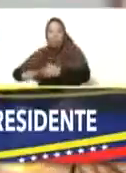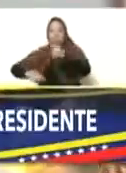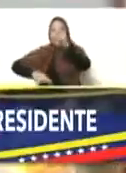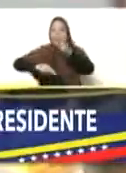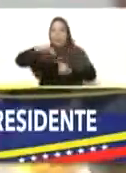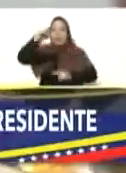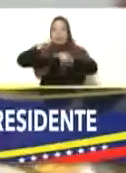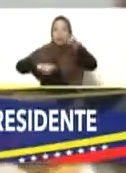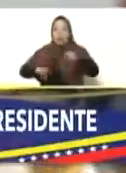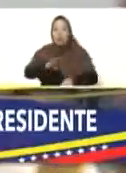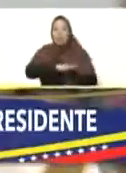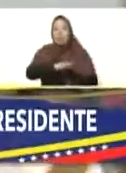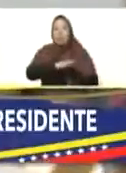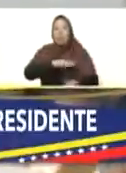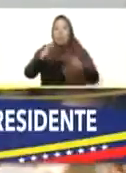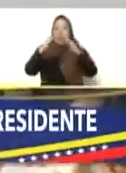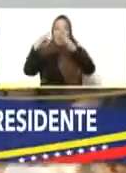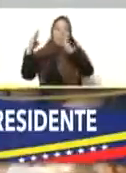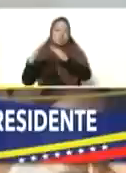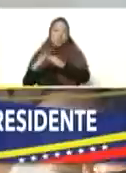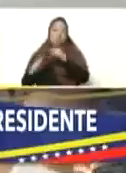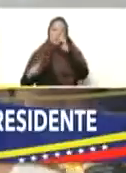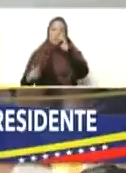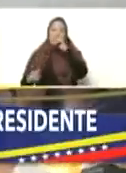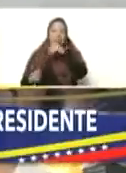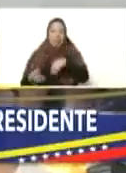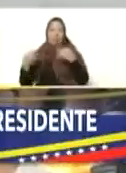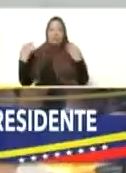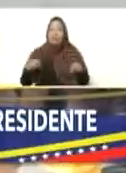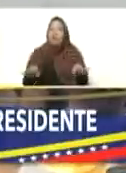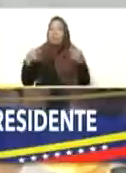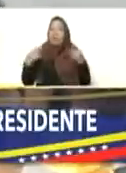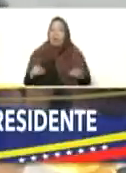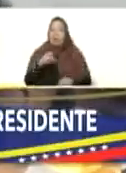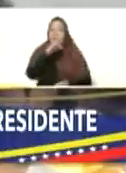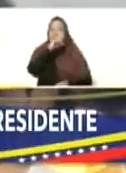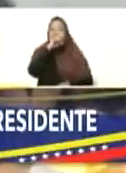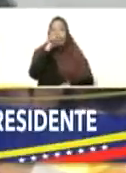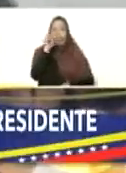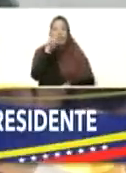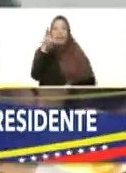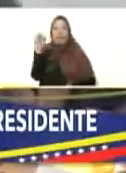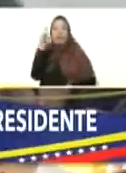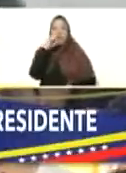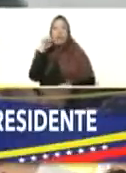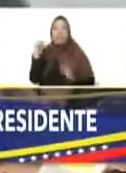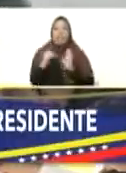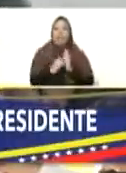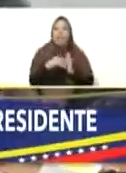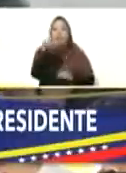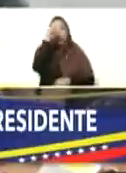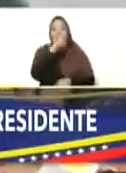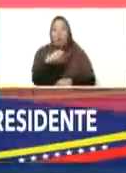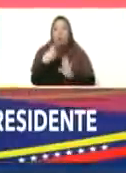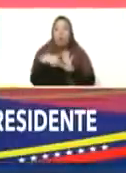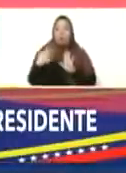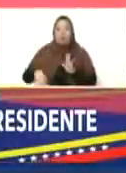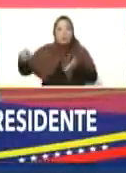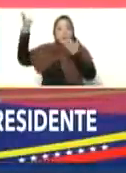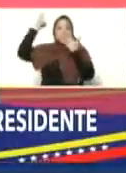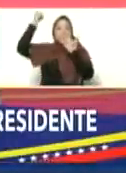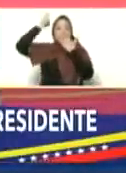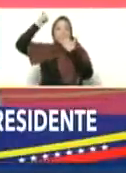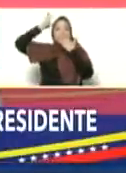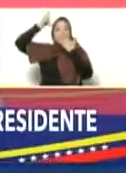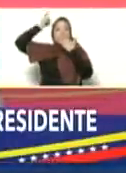nuestras viviendas nuestro hábitat esto es algo que hacemos hace 20.000 años el derecho de guaicaipuro